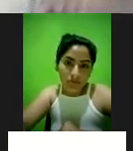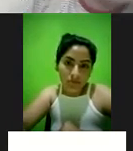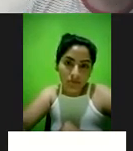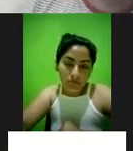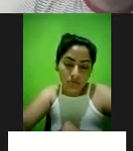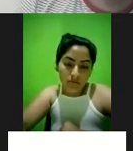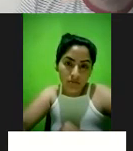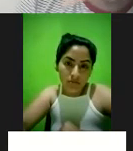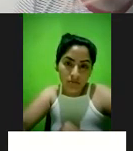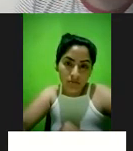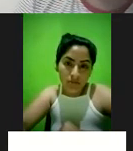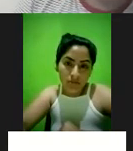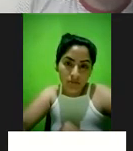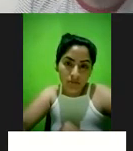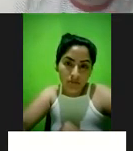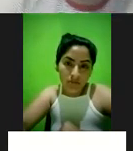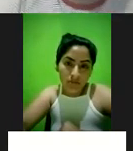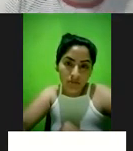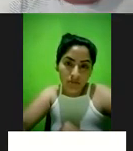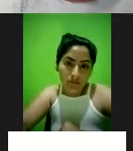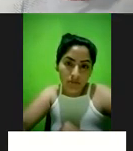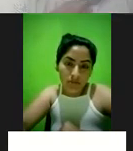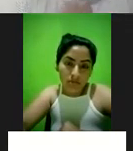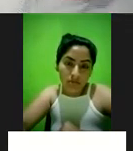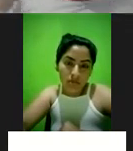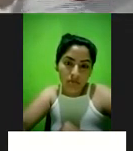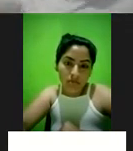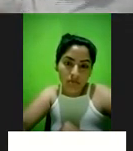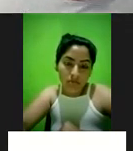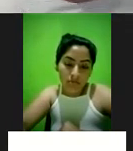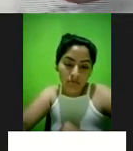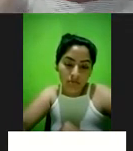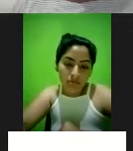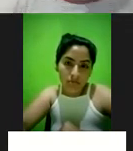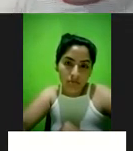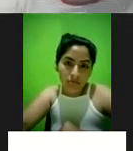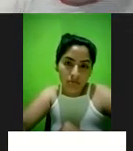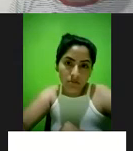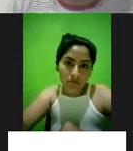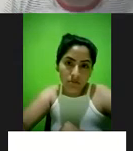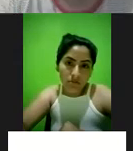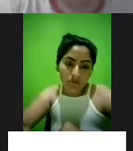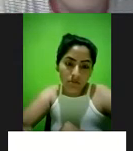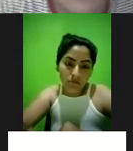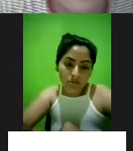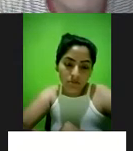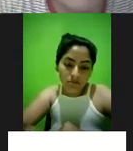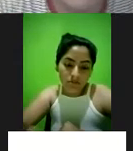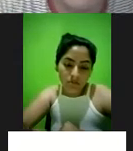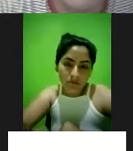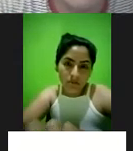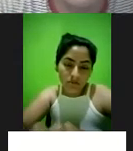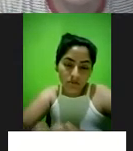Hace referencia a todo eso, ¿no? Todo lo superficial que tenemos por fuera, como su mismo nombre dice, superficial.